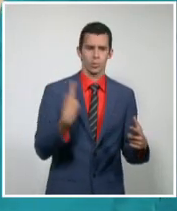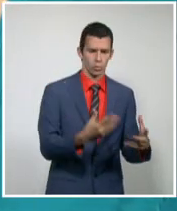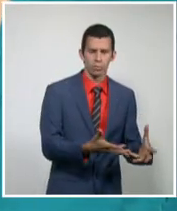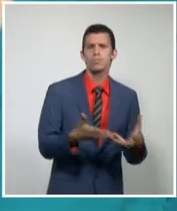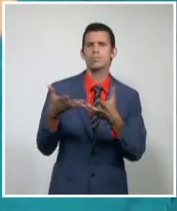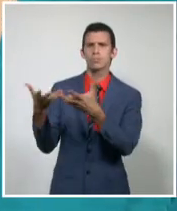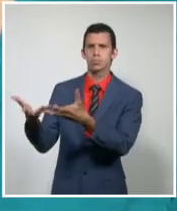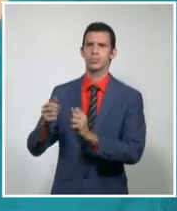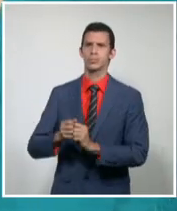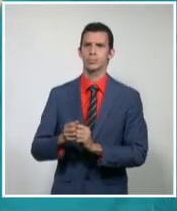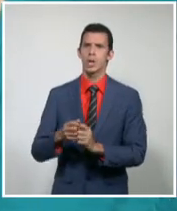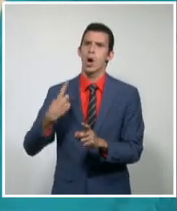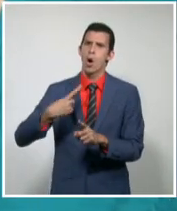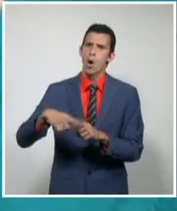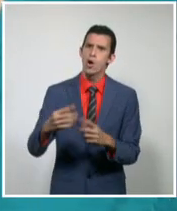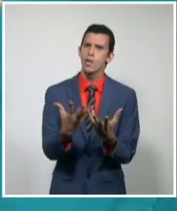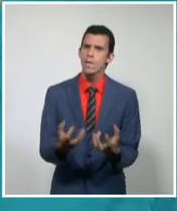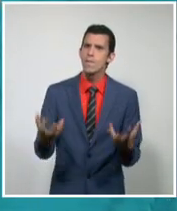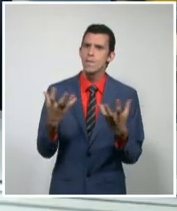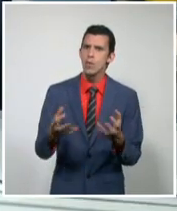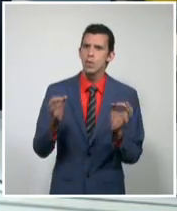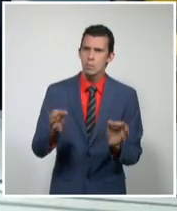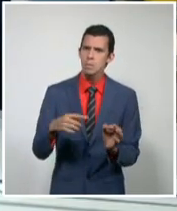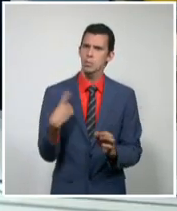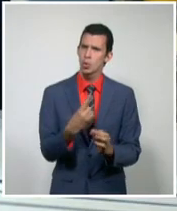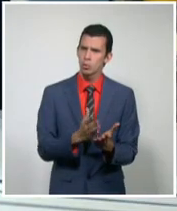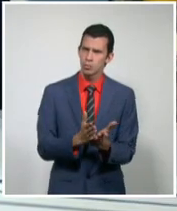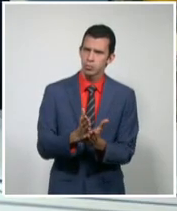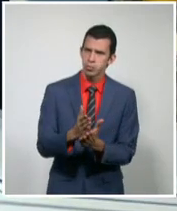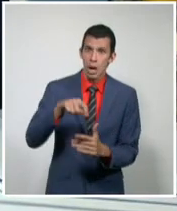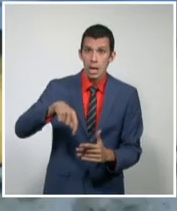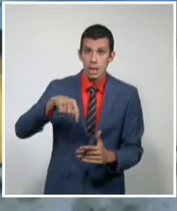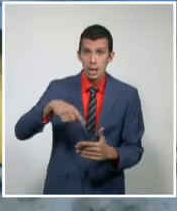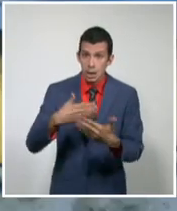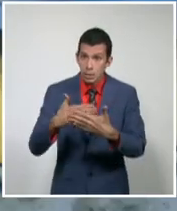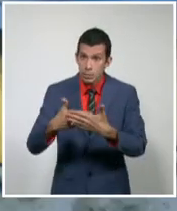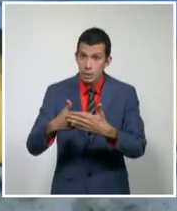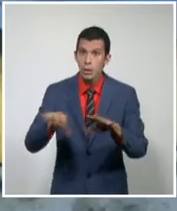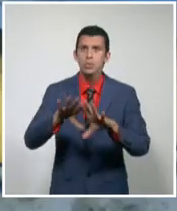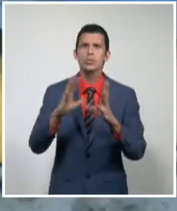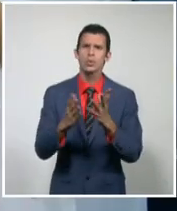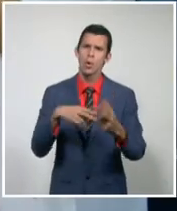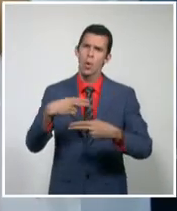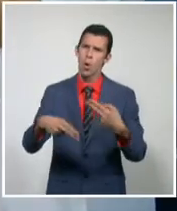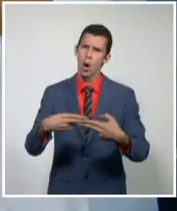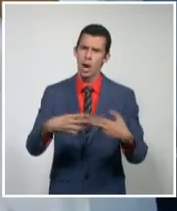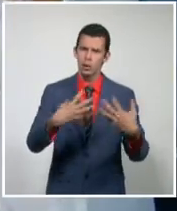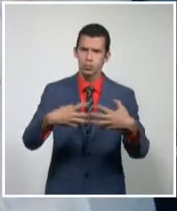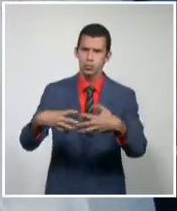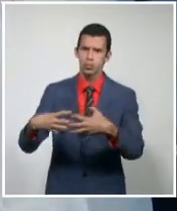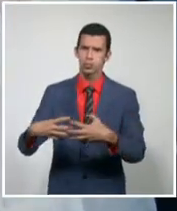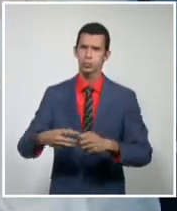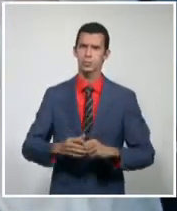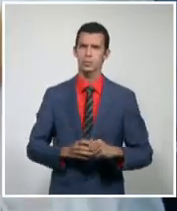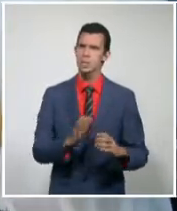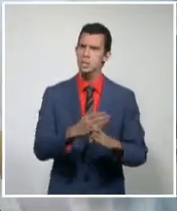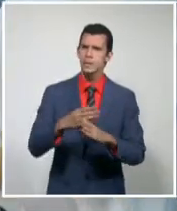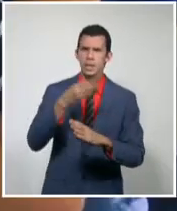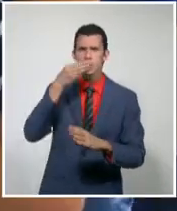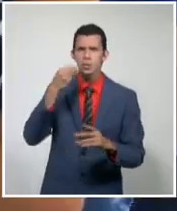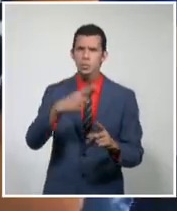acá en la mini industria que tenemos en la UB. La necesidad de llevar a casa lo imprescindible es una realidad, pero mantenga el